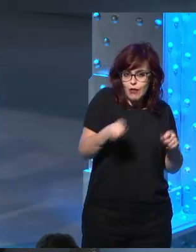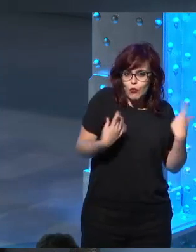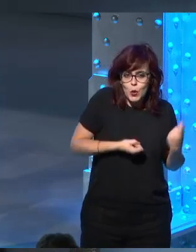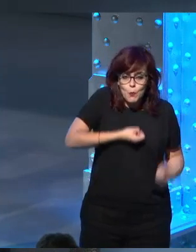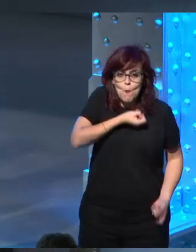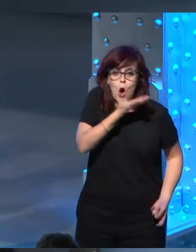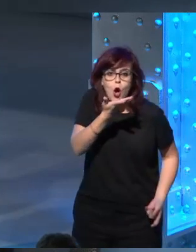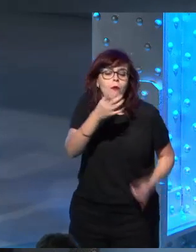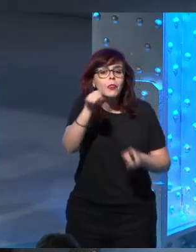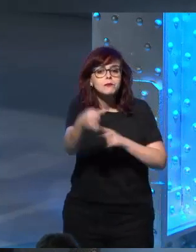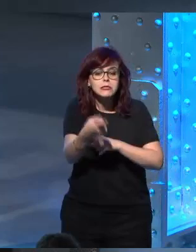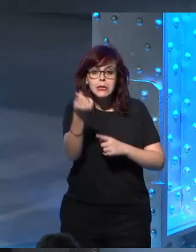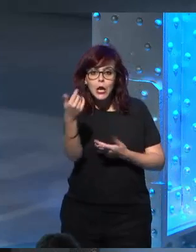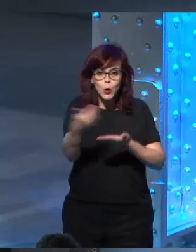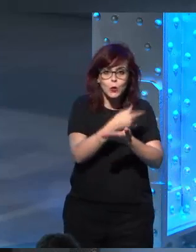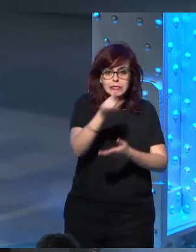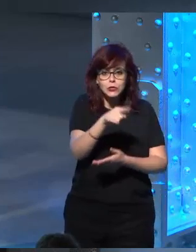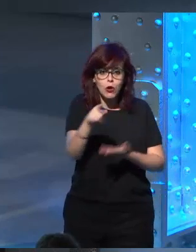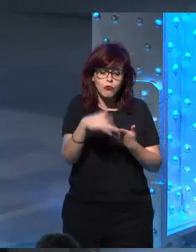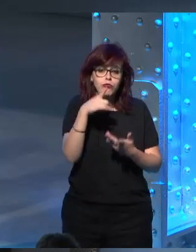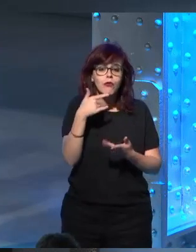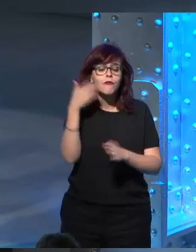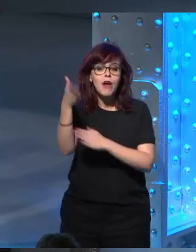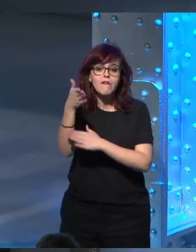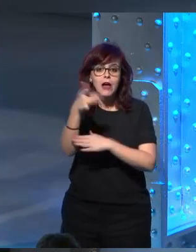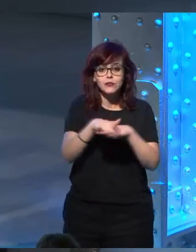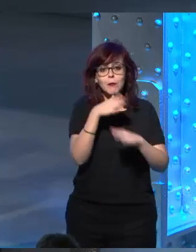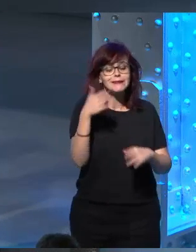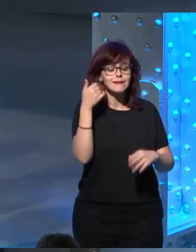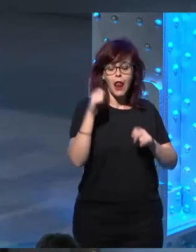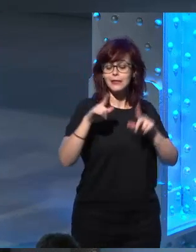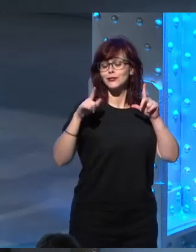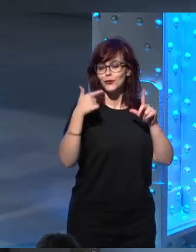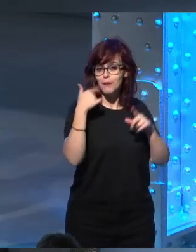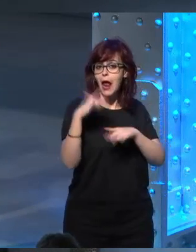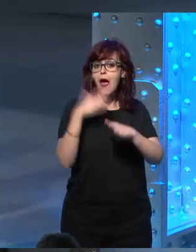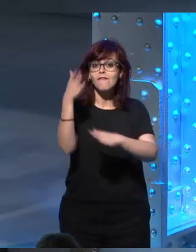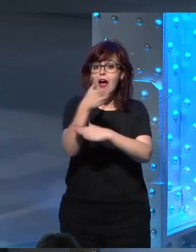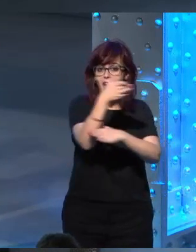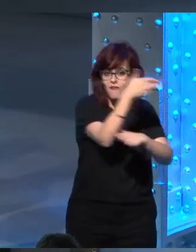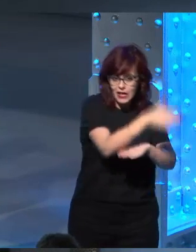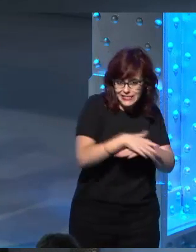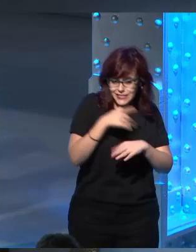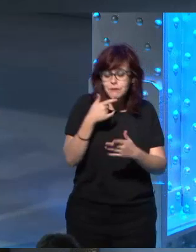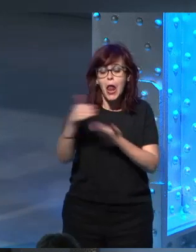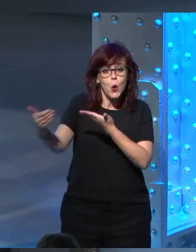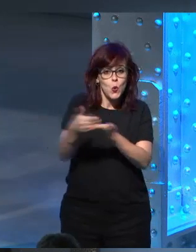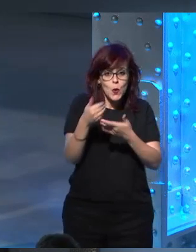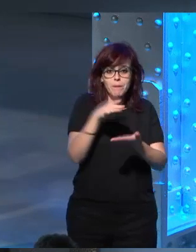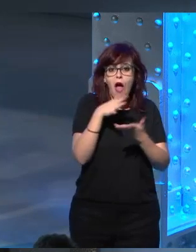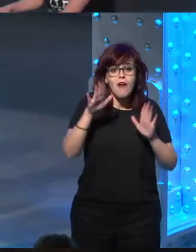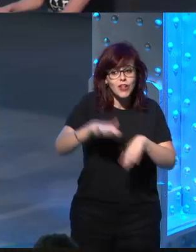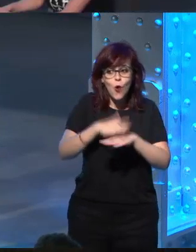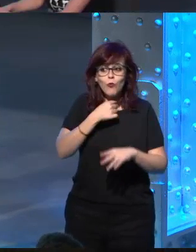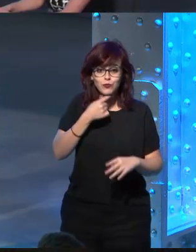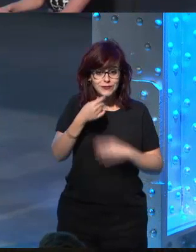más o menos dinero con ello. Yo en mi caso tengo que acudir a muchos pagadores con mi talento, ¿verdad? Para poder sobrevivir. Pero bueno, no dejamos de hacer lo que nos gusta,